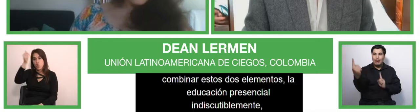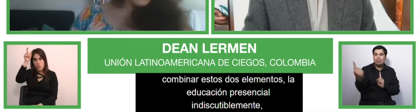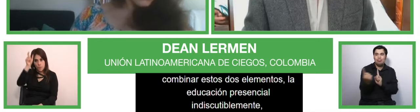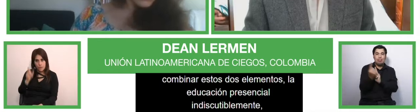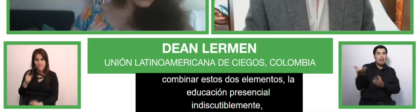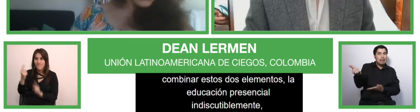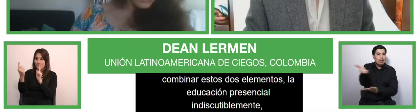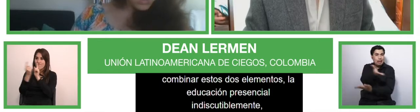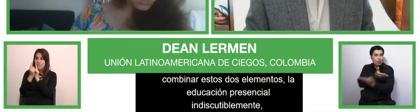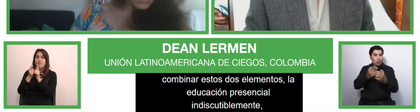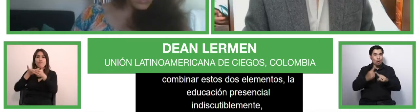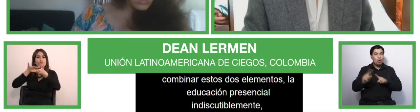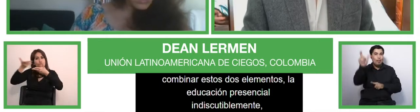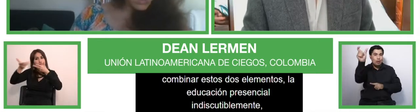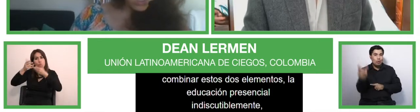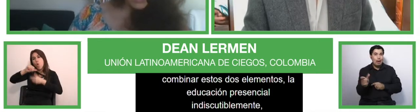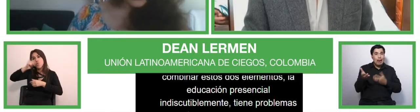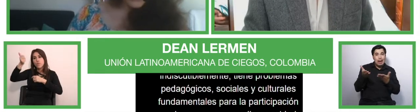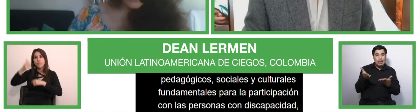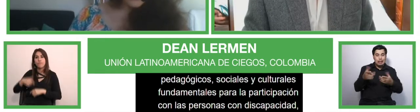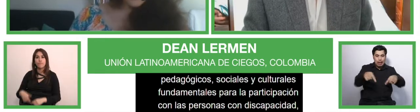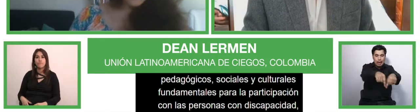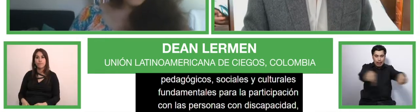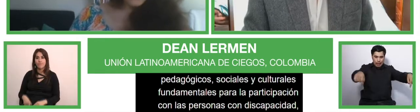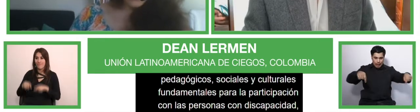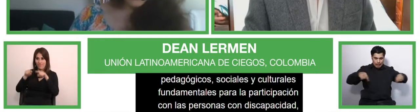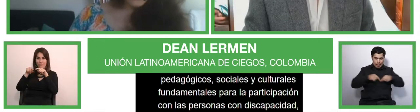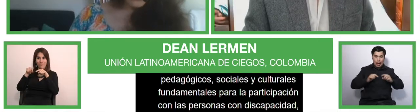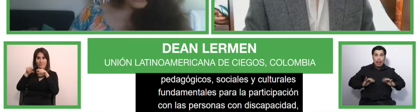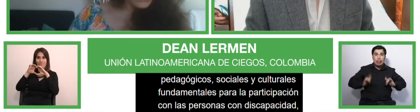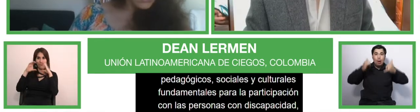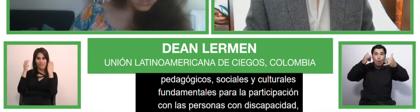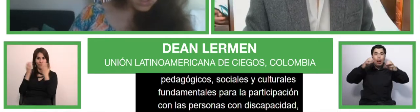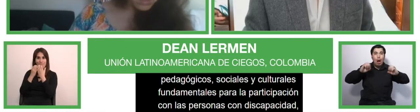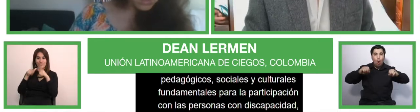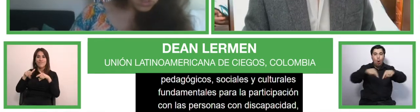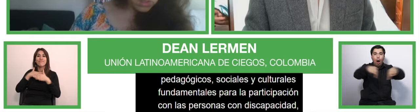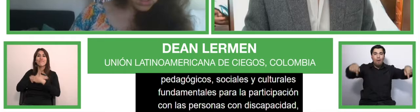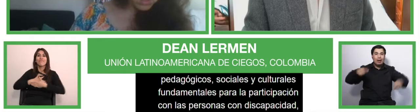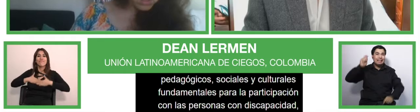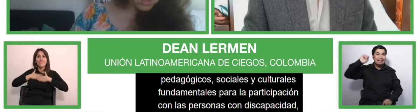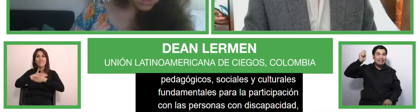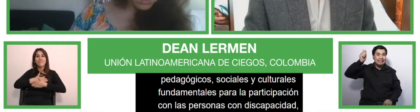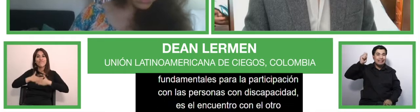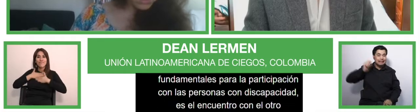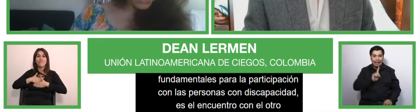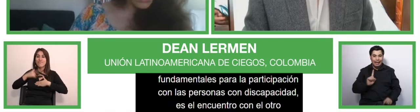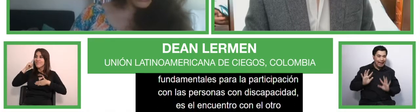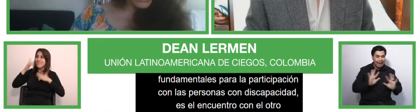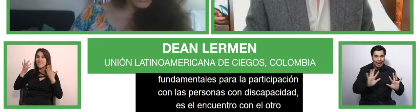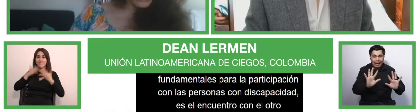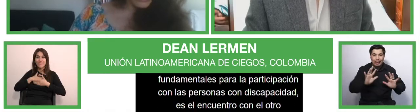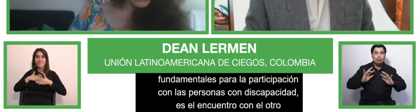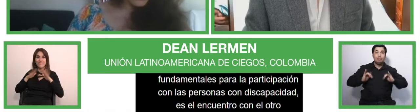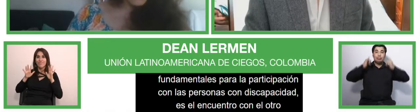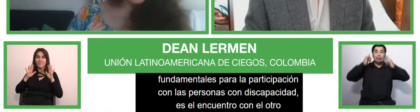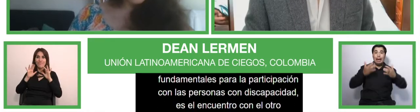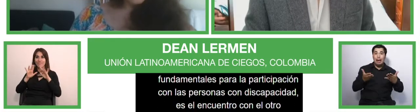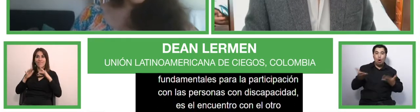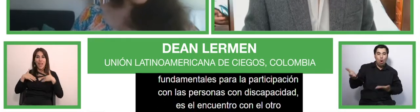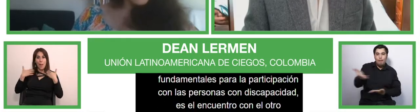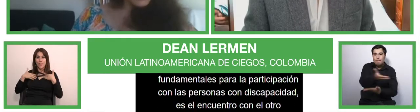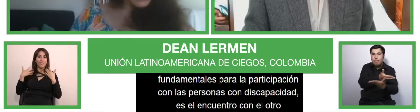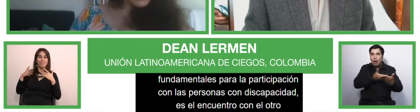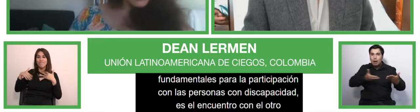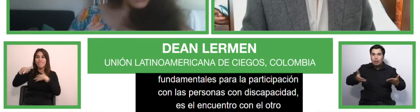otro, en la sala de juegos, en el recreo, en compartir